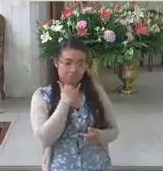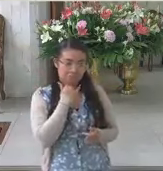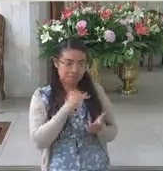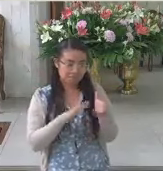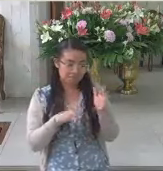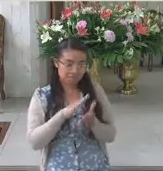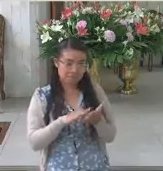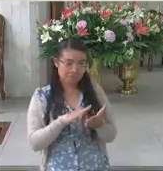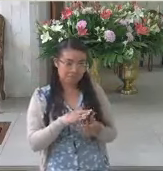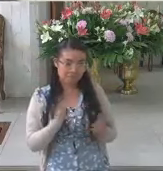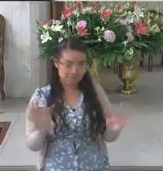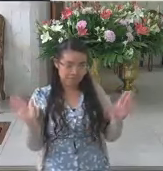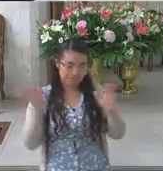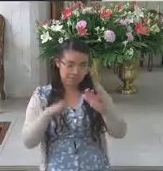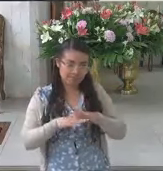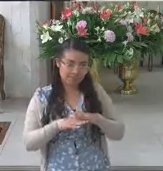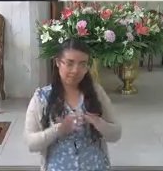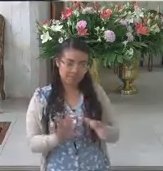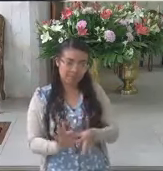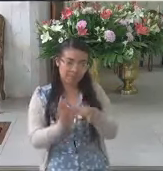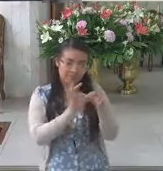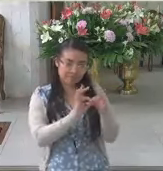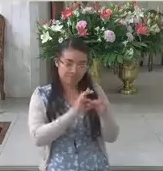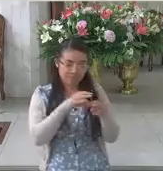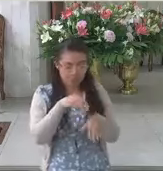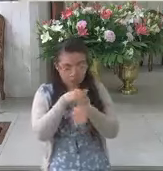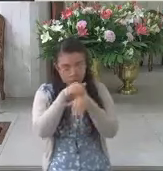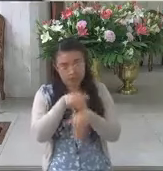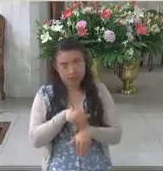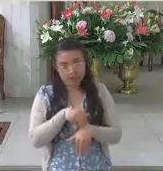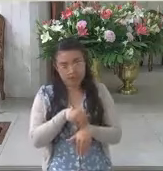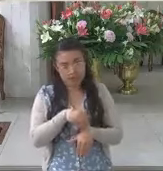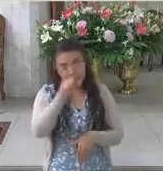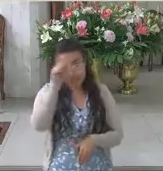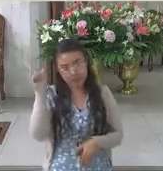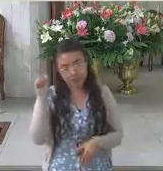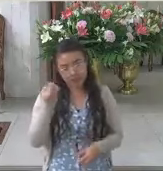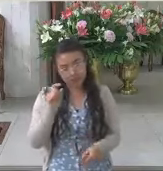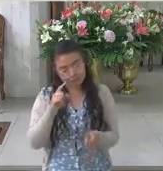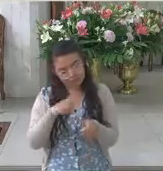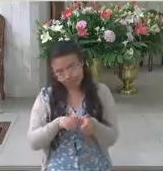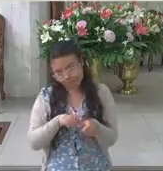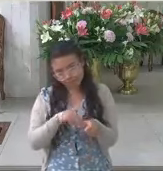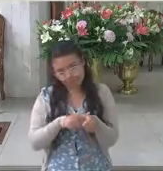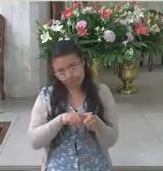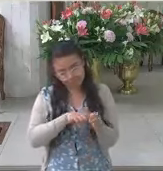vida ser cristiano es dejar la vida de pecado y vivir para